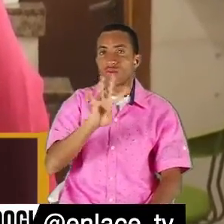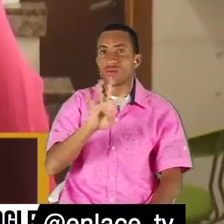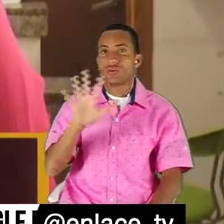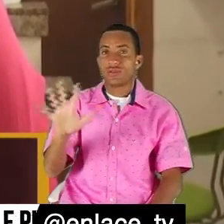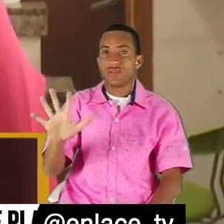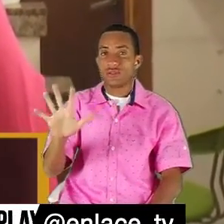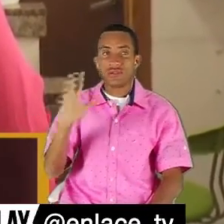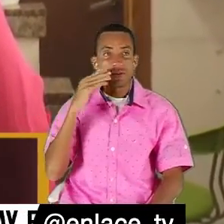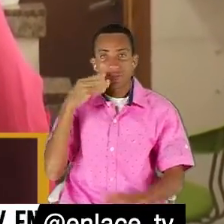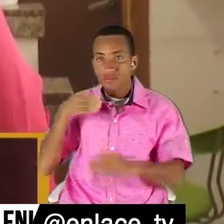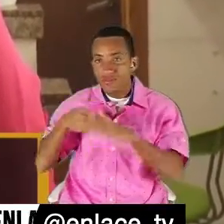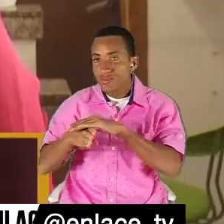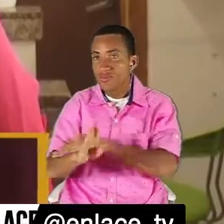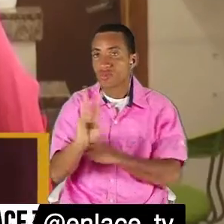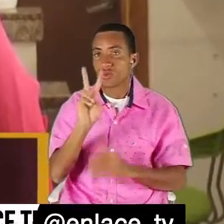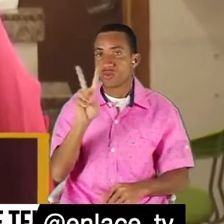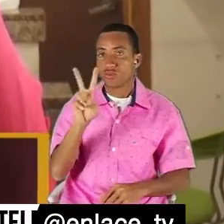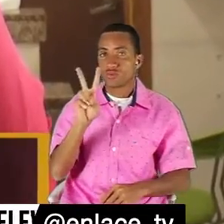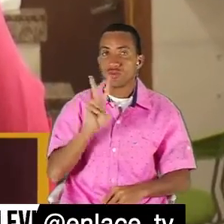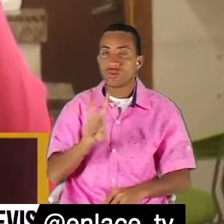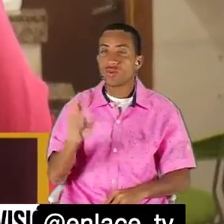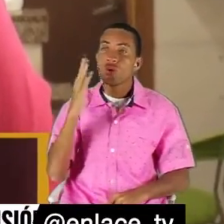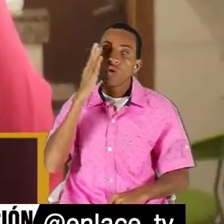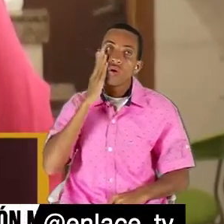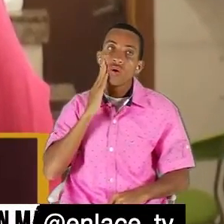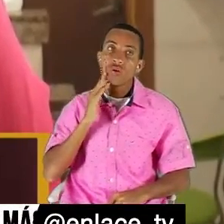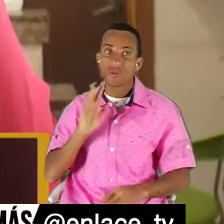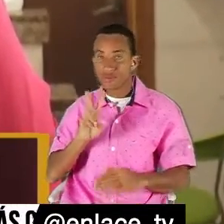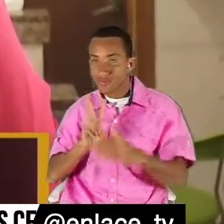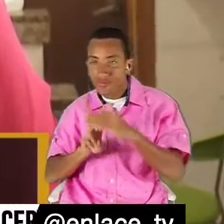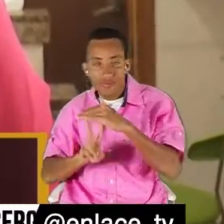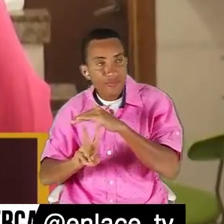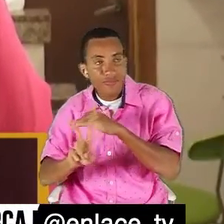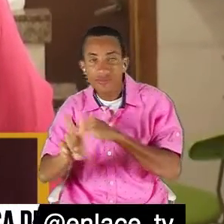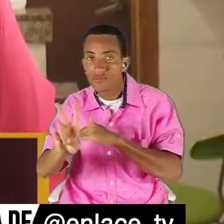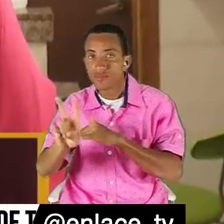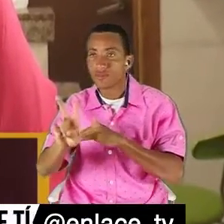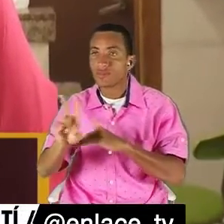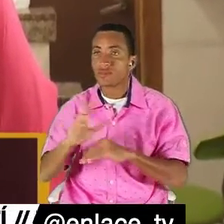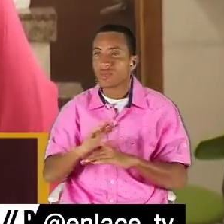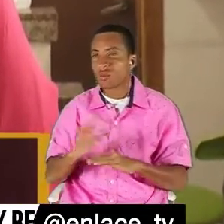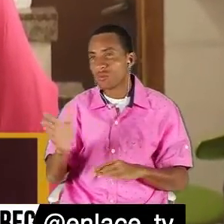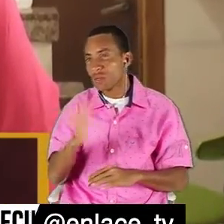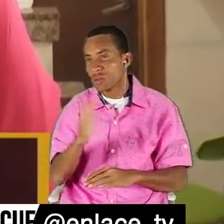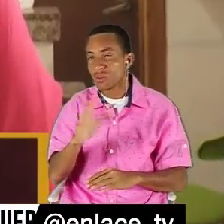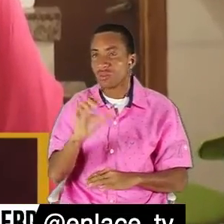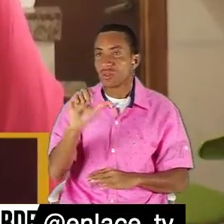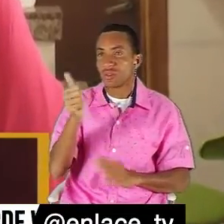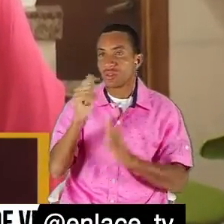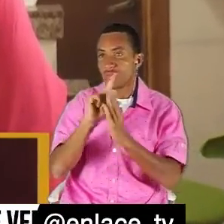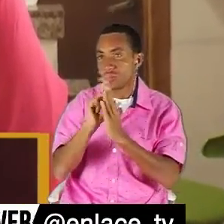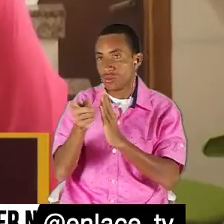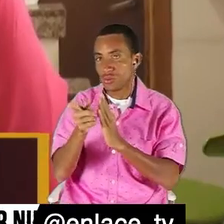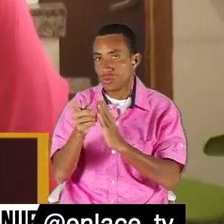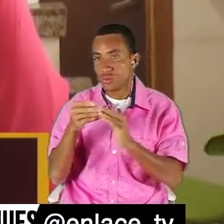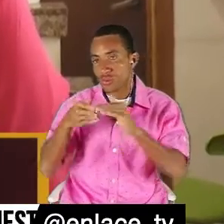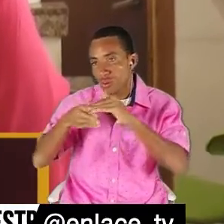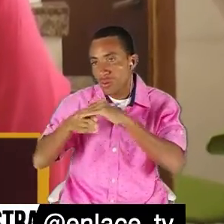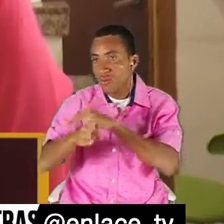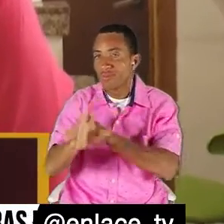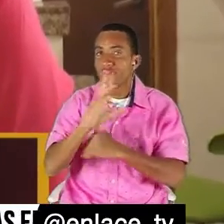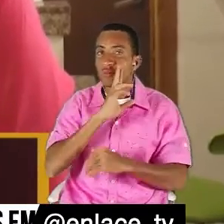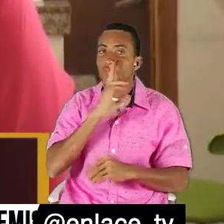se evidencia, dos personas, dos jóvenes, pues estuvieron alrededor más o menos de 10 minutos dentro del